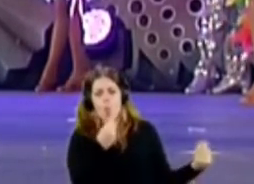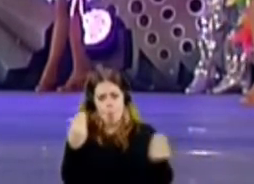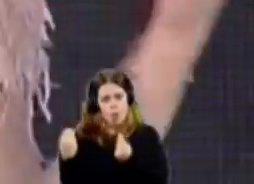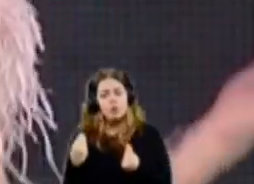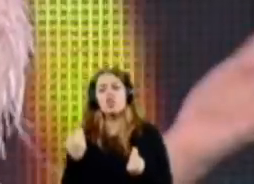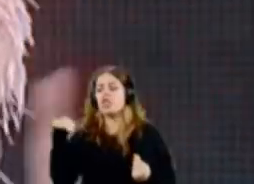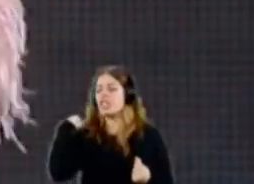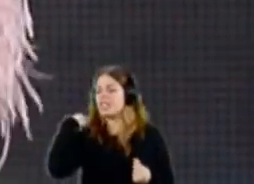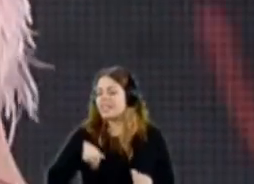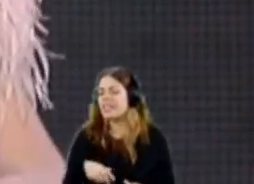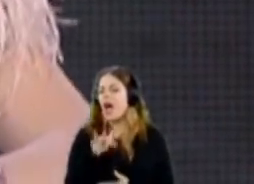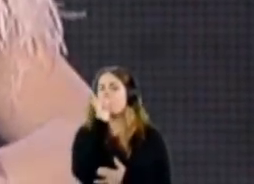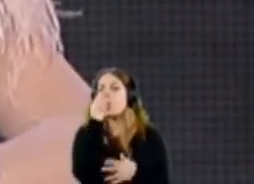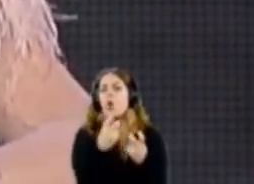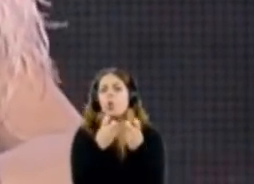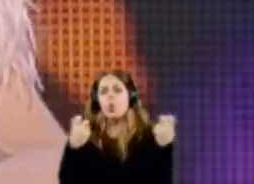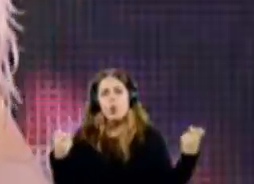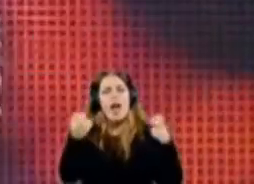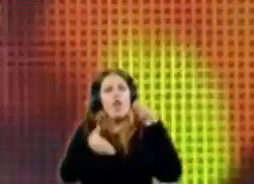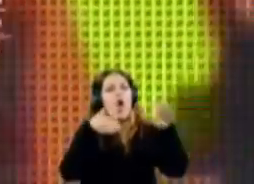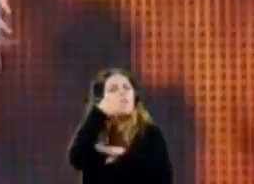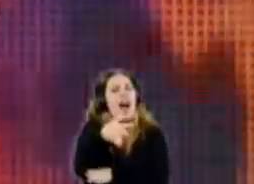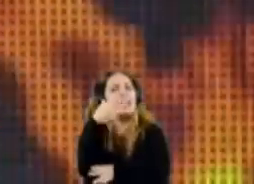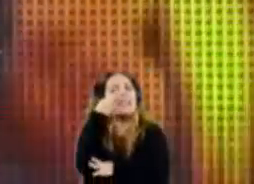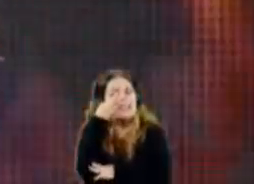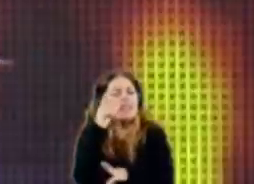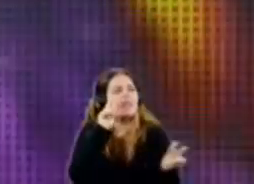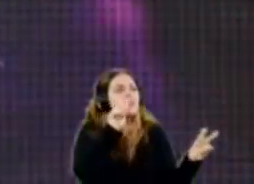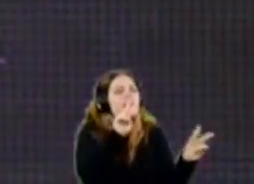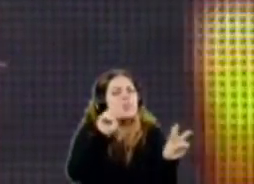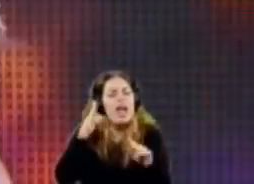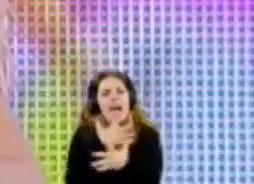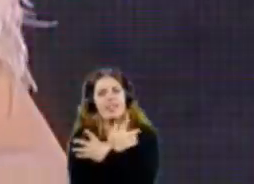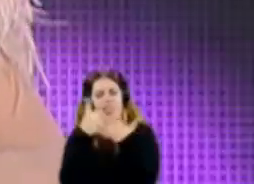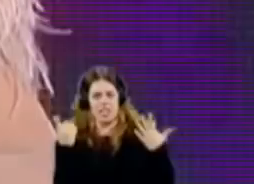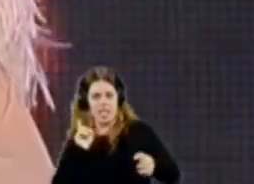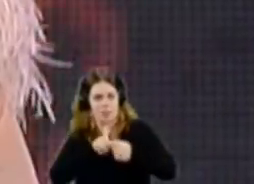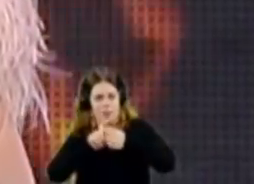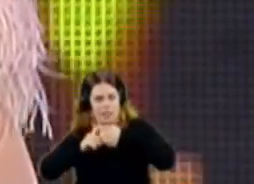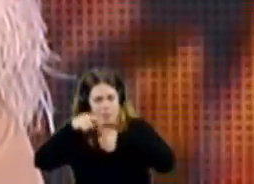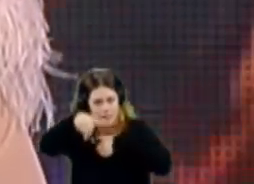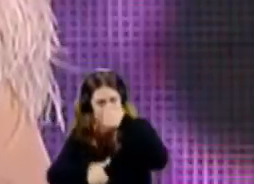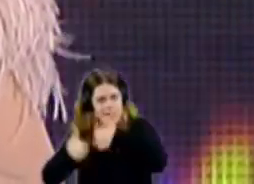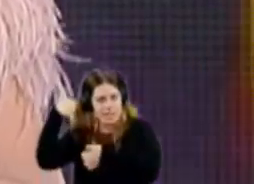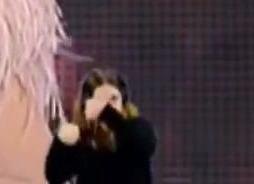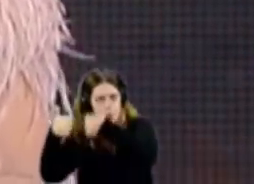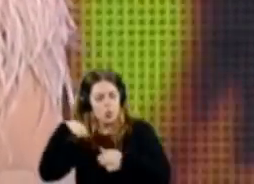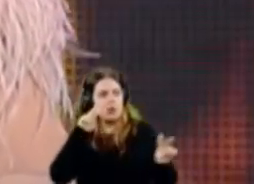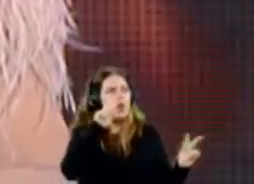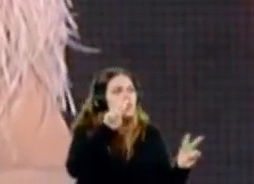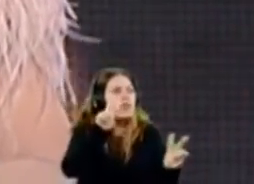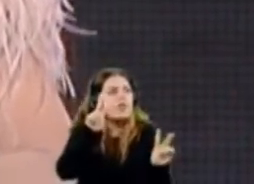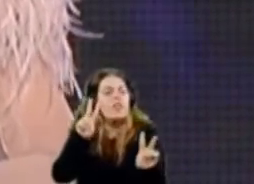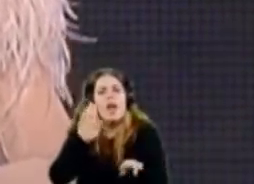de cerca a estos participantes, 16 de este concurso de maquillaje corporal. Y sin más, vamos